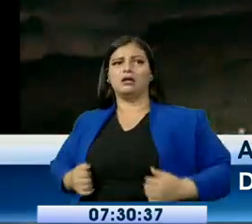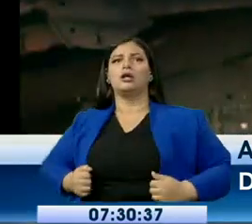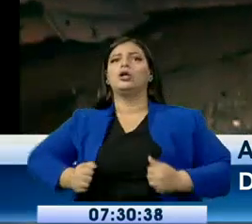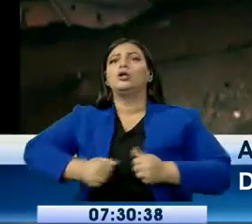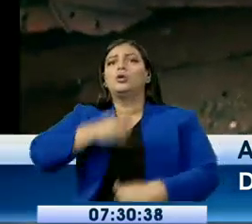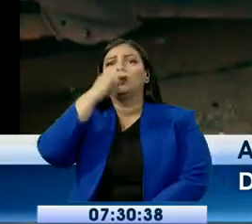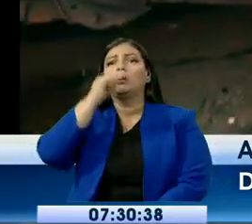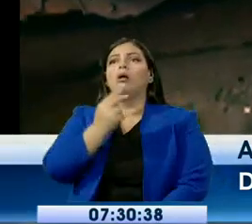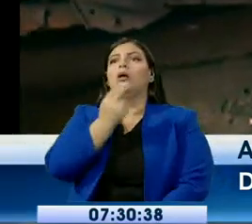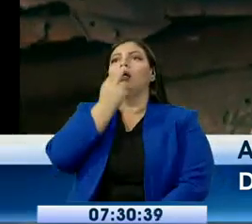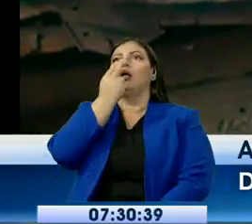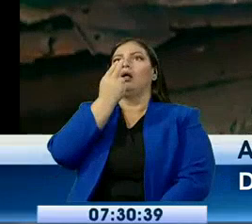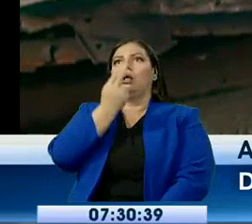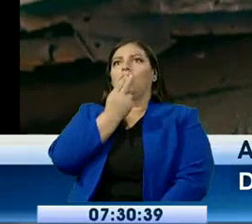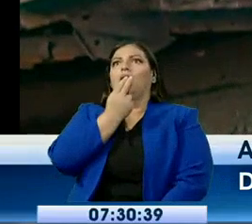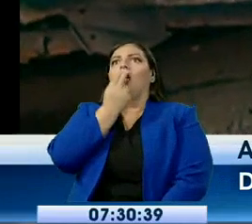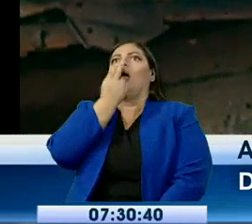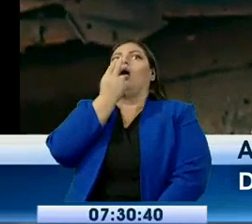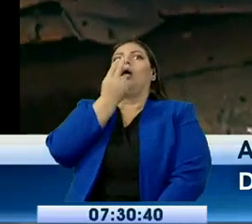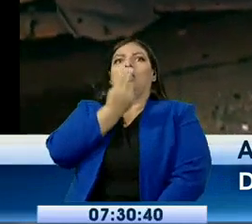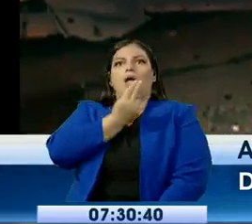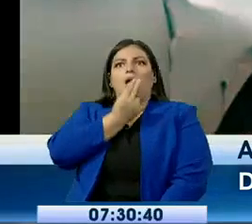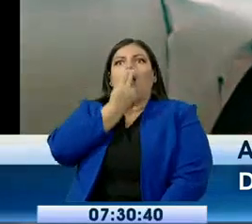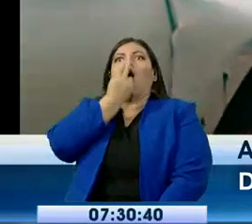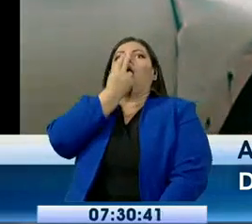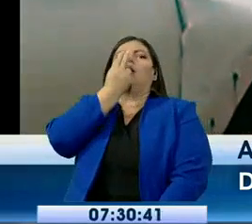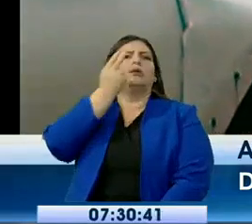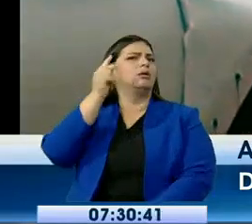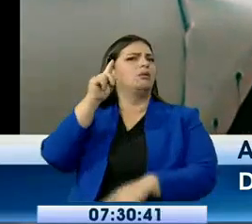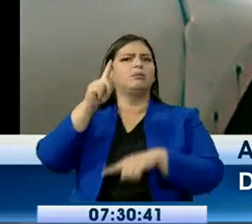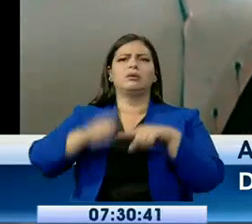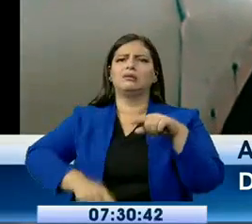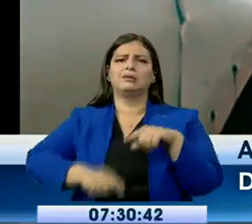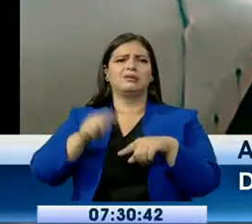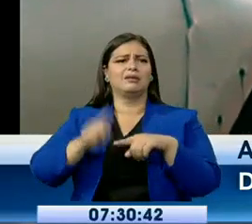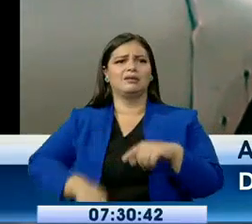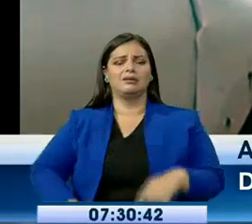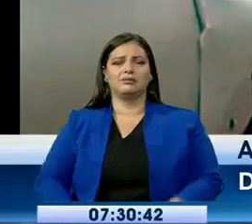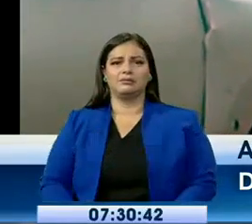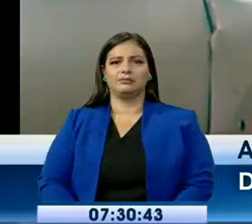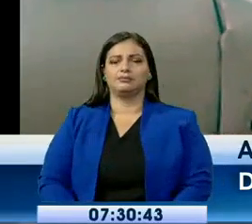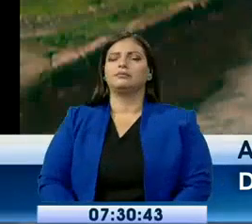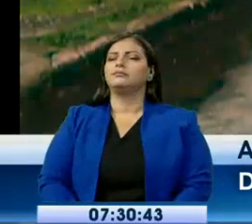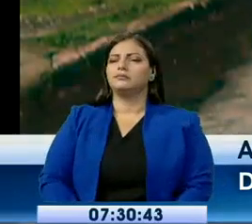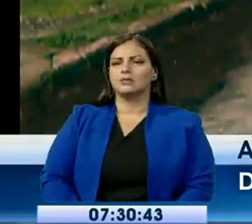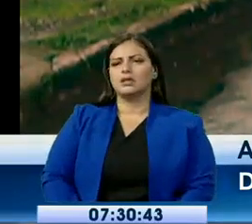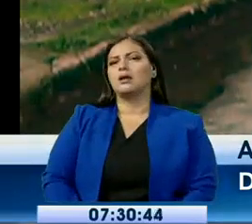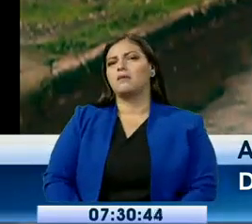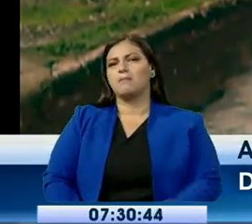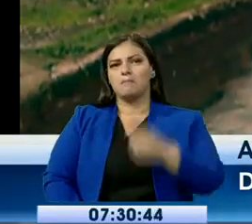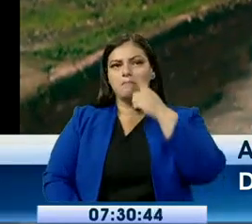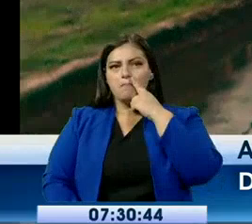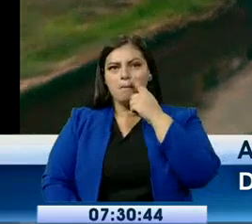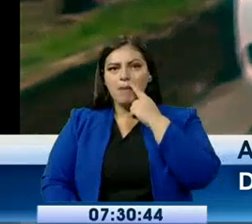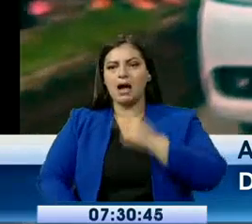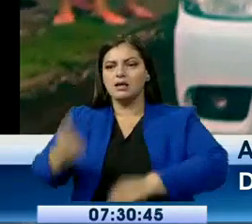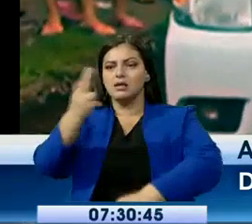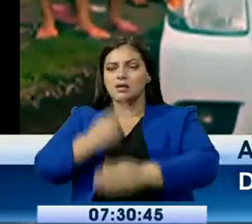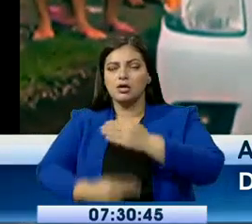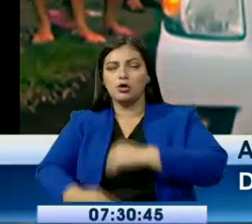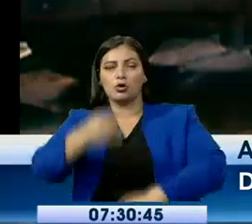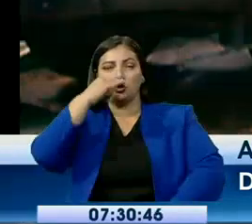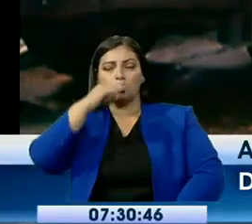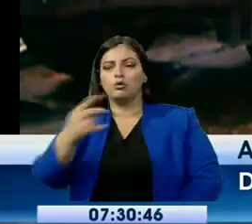se desmayaba, otra respiraba y no llegaba nadie a auxiliarlo. Al final, el pequeño junto a su progenitor fueron trasladados hasta una casa de